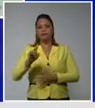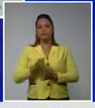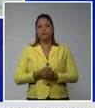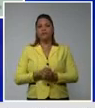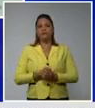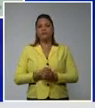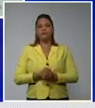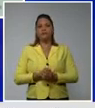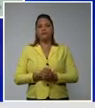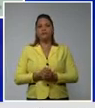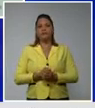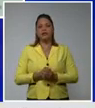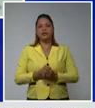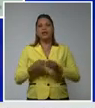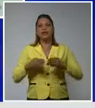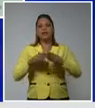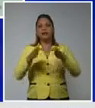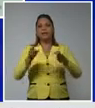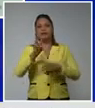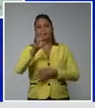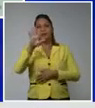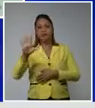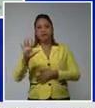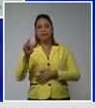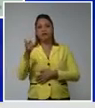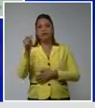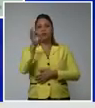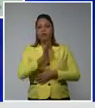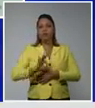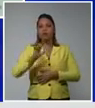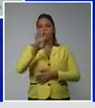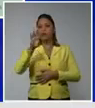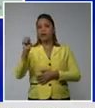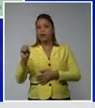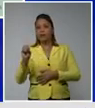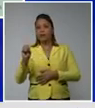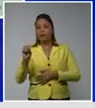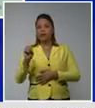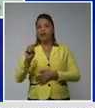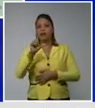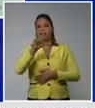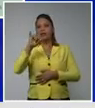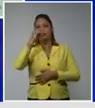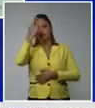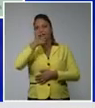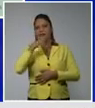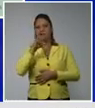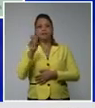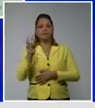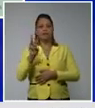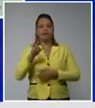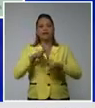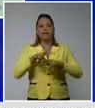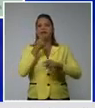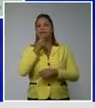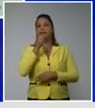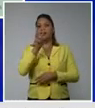del Padrón, 35. 10 de octubre, 40. La Lisa, 33. Habana Vieja,